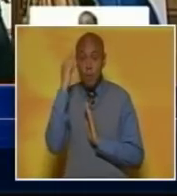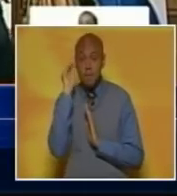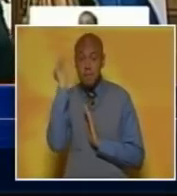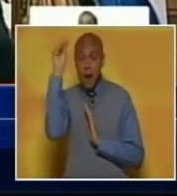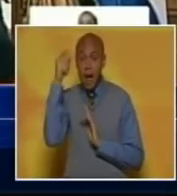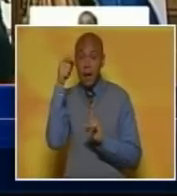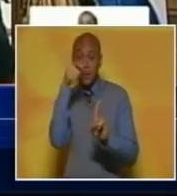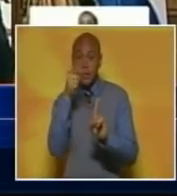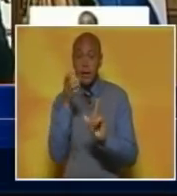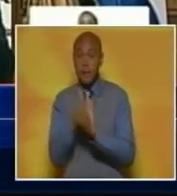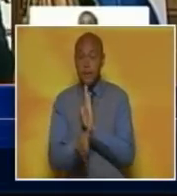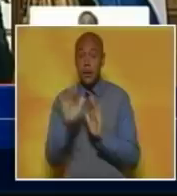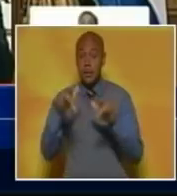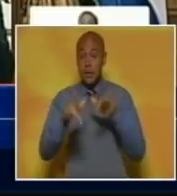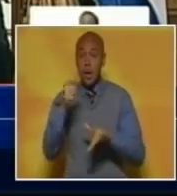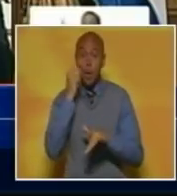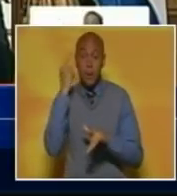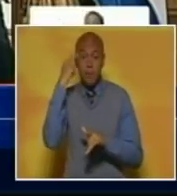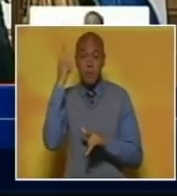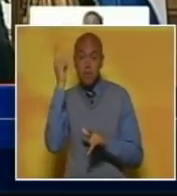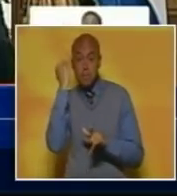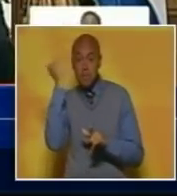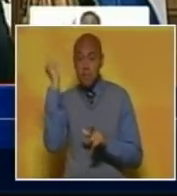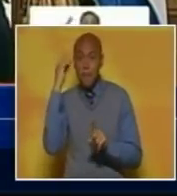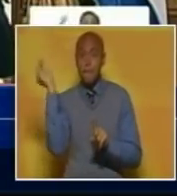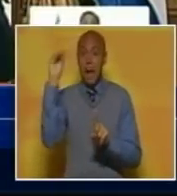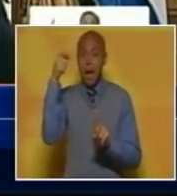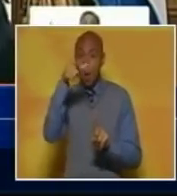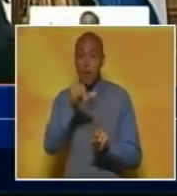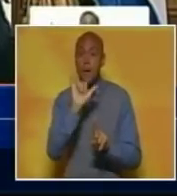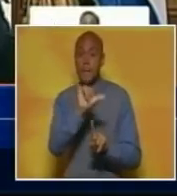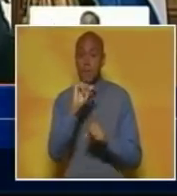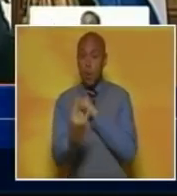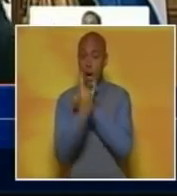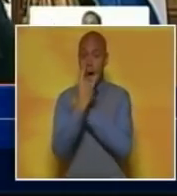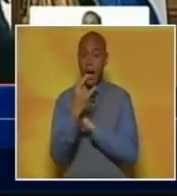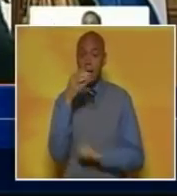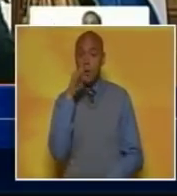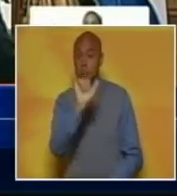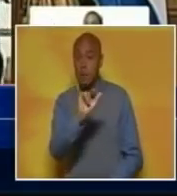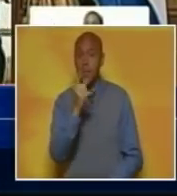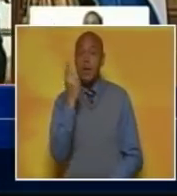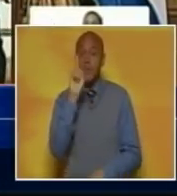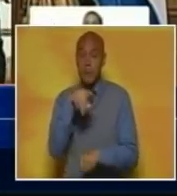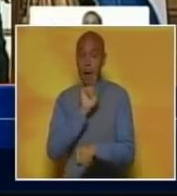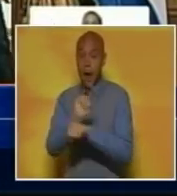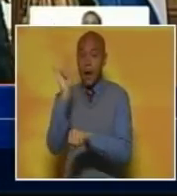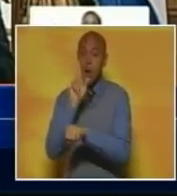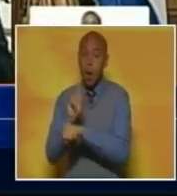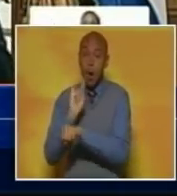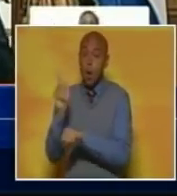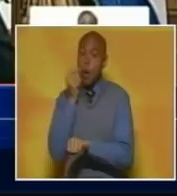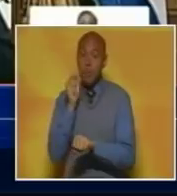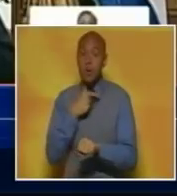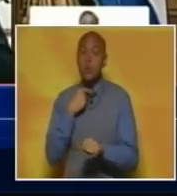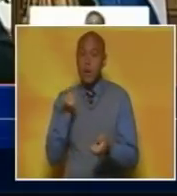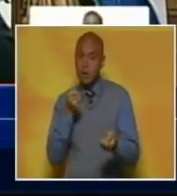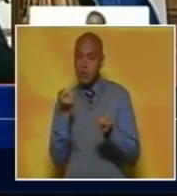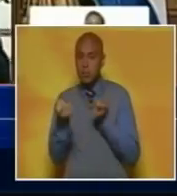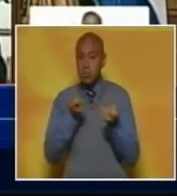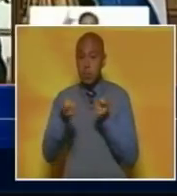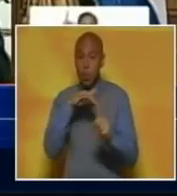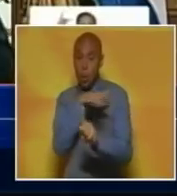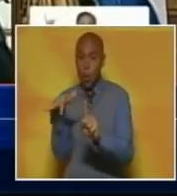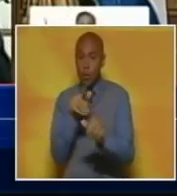Pompeo. Es un hombre fantasioso que se autoengaña, que vive de la guerra psicológica, que vive